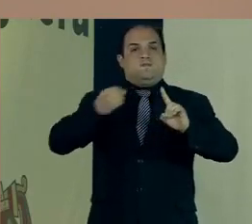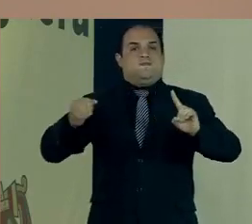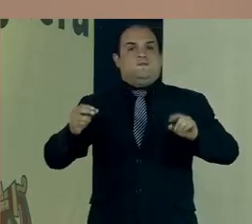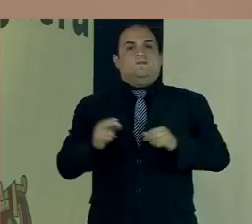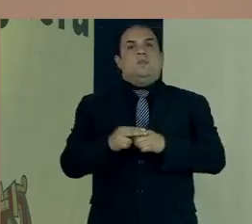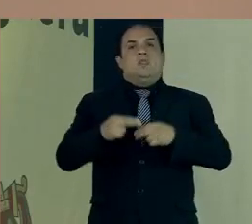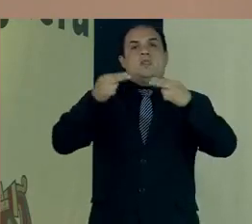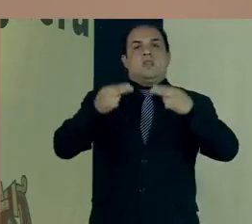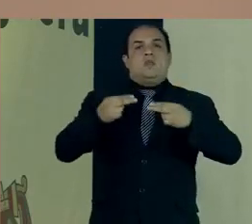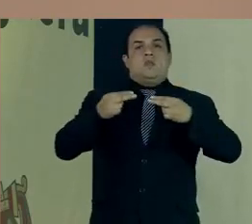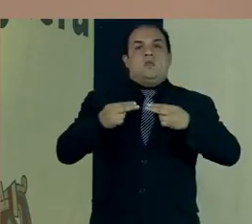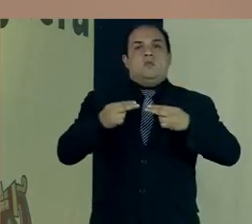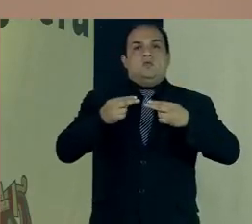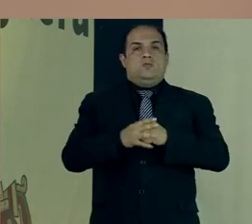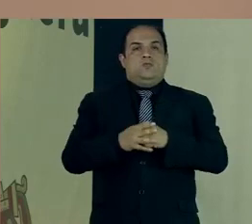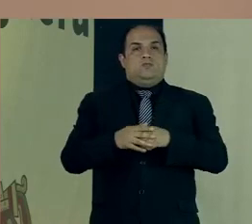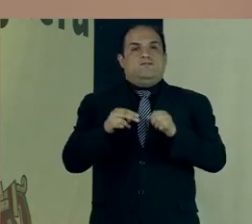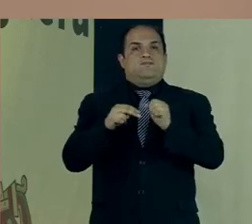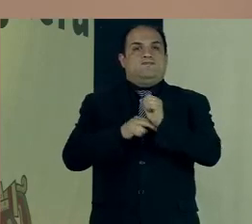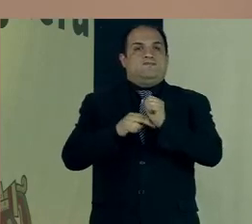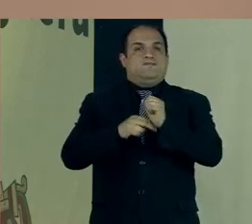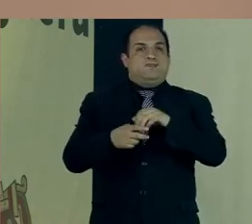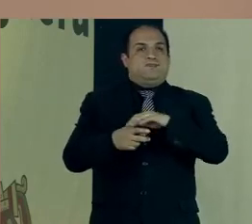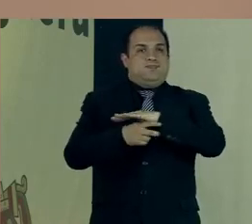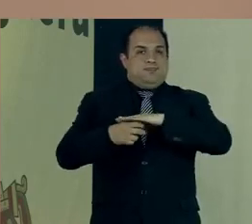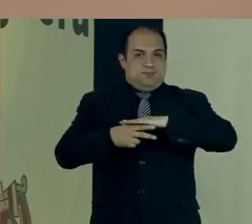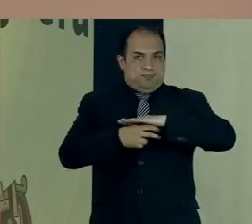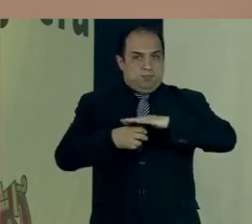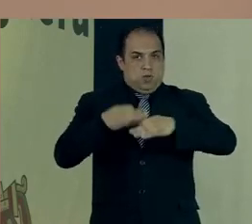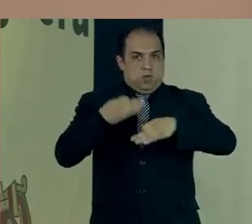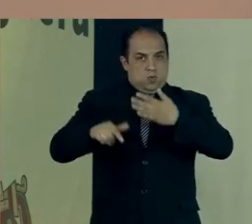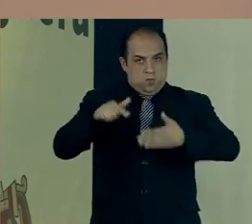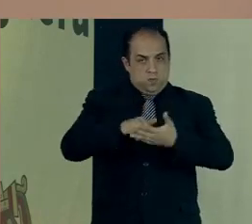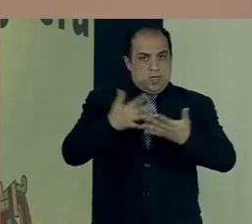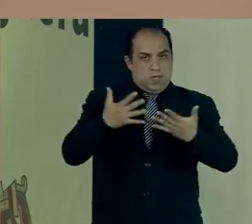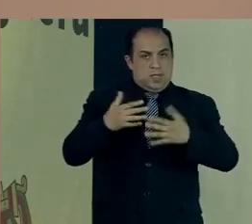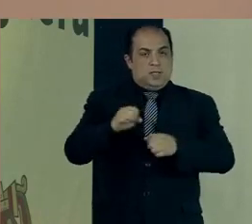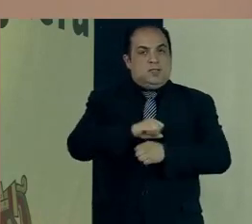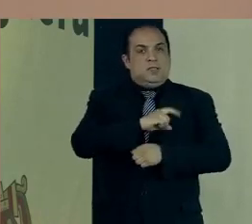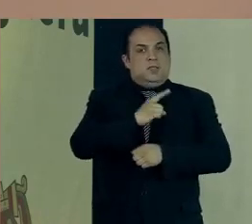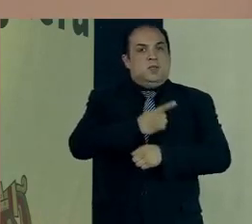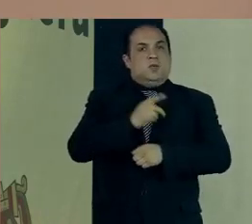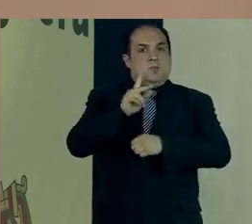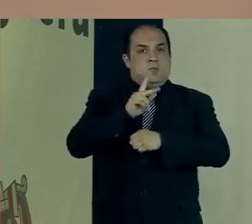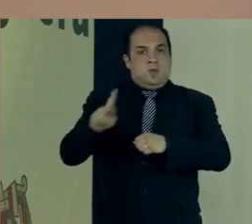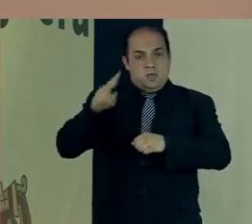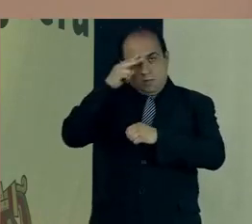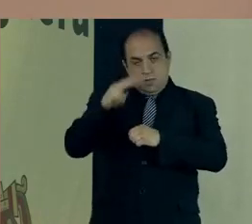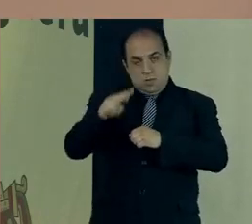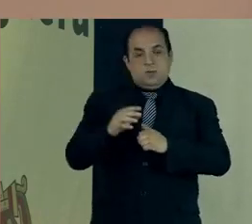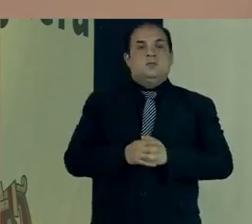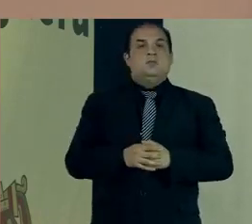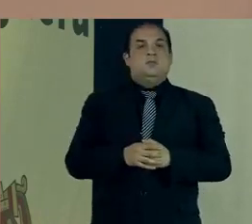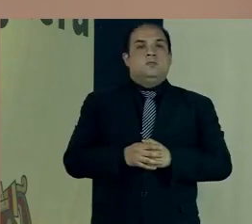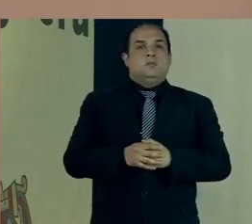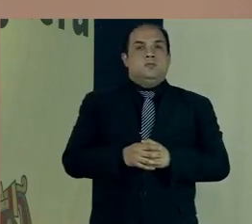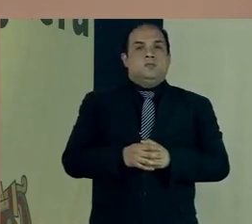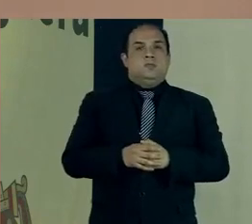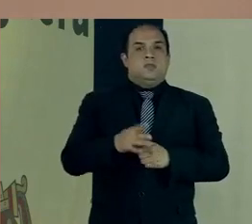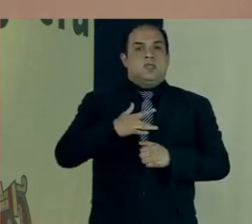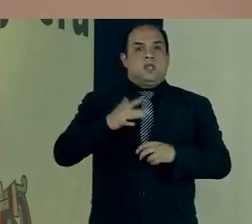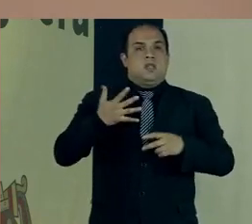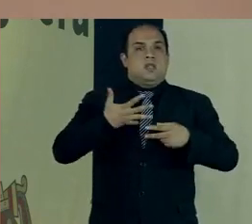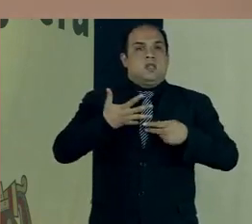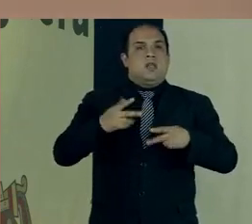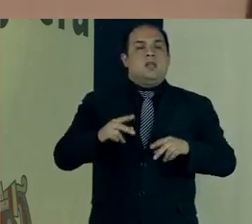turbios por todos lados que hacía que la salud pública mexicana quedará debilitada